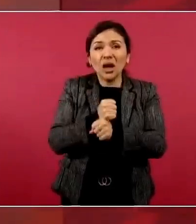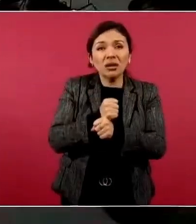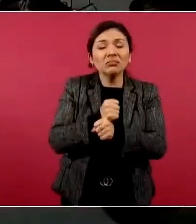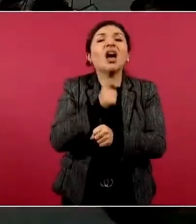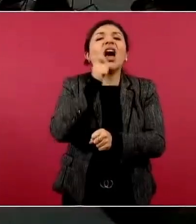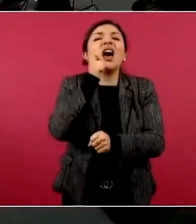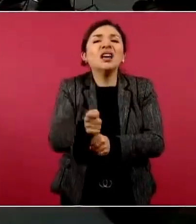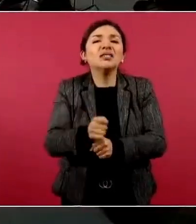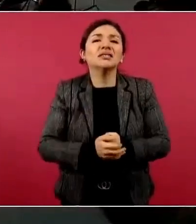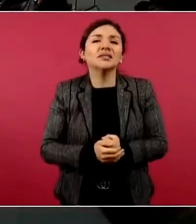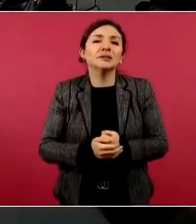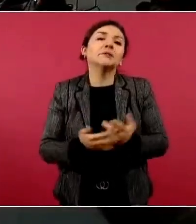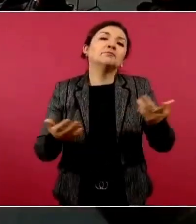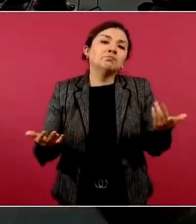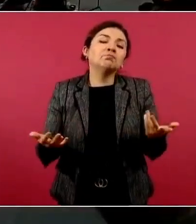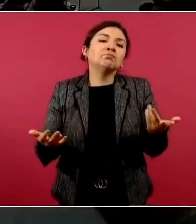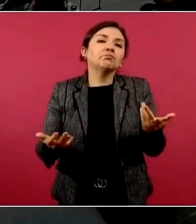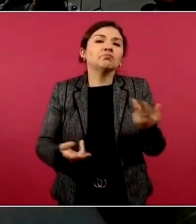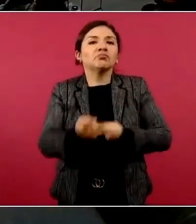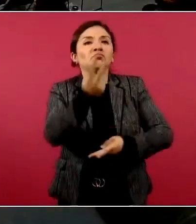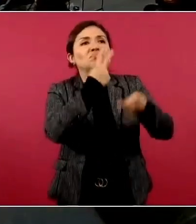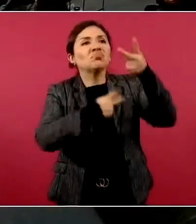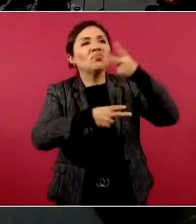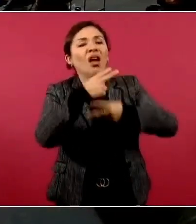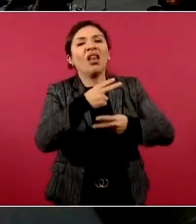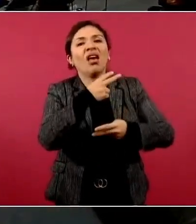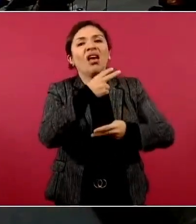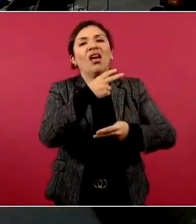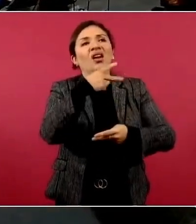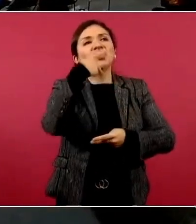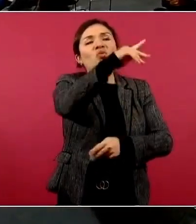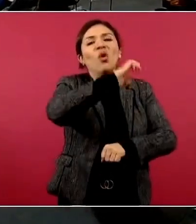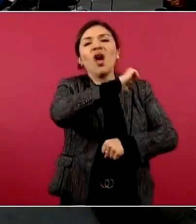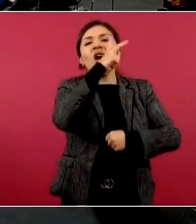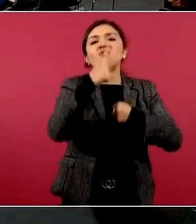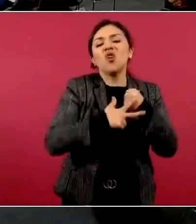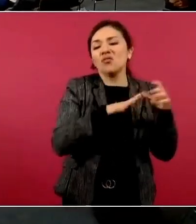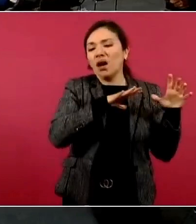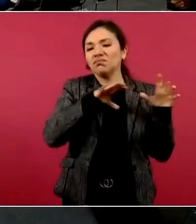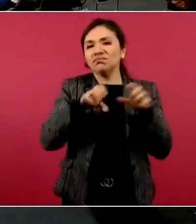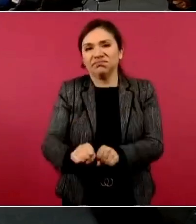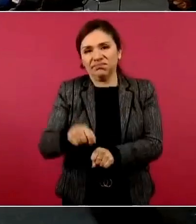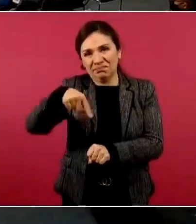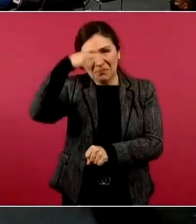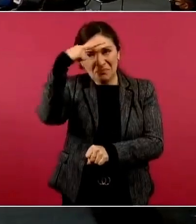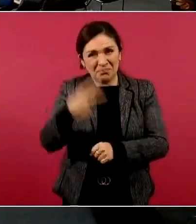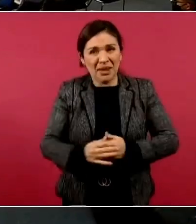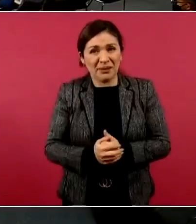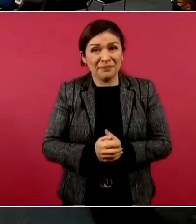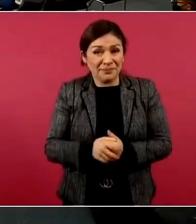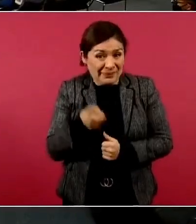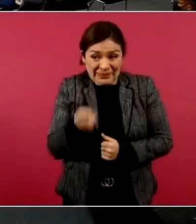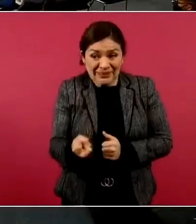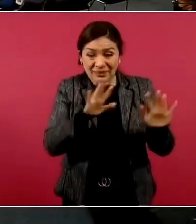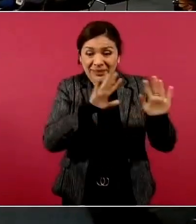que nos trajeron la civilización de Europa. De esos 500